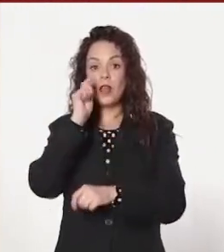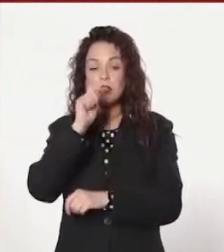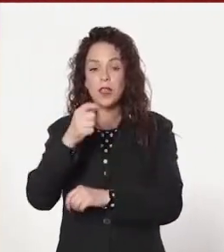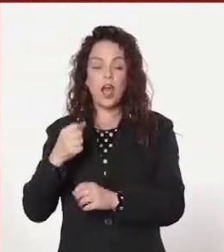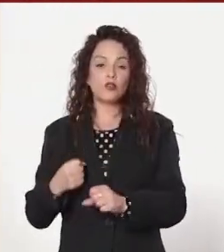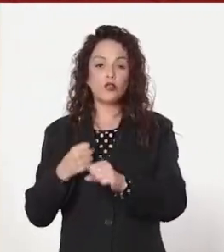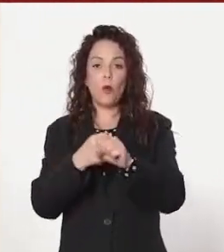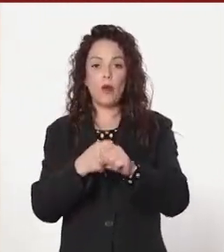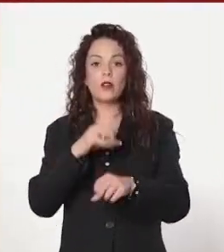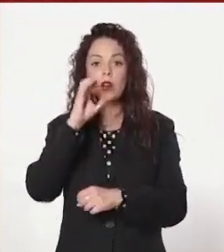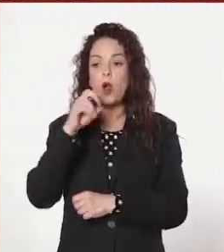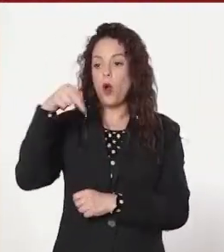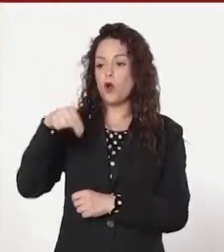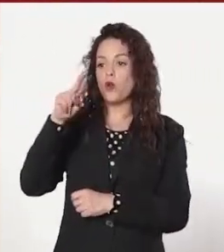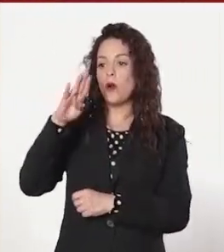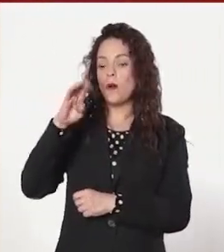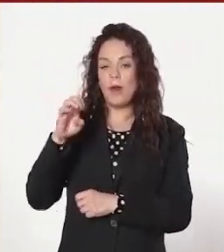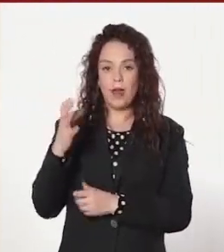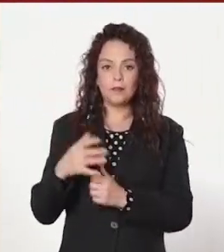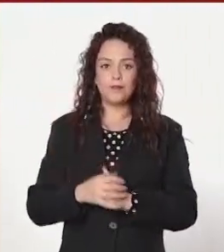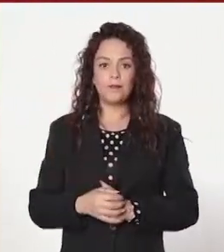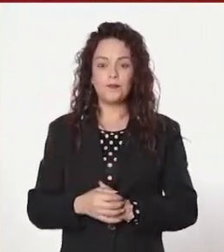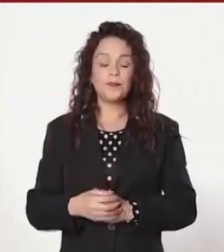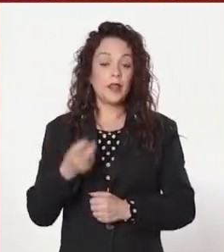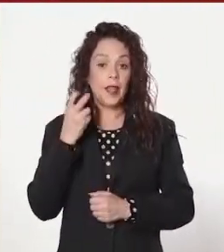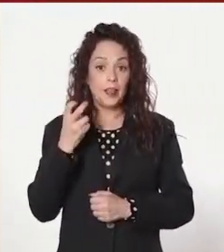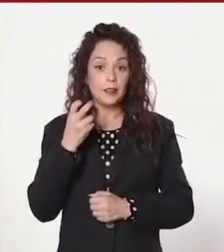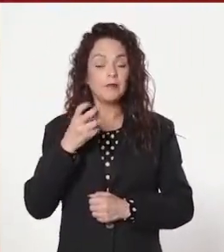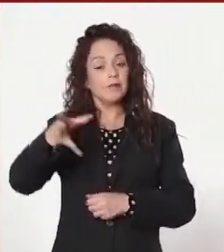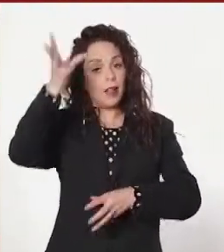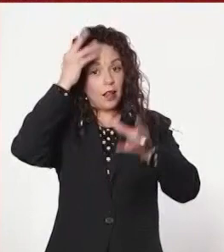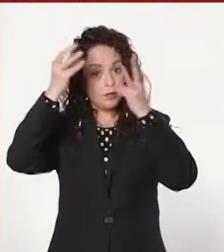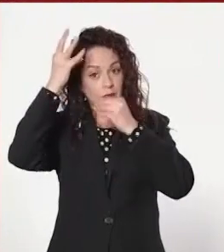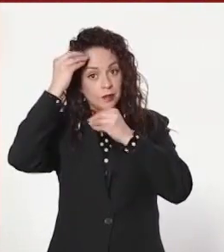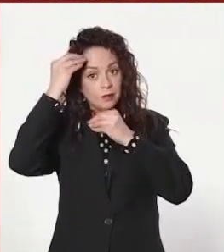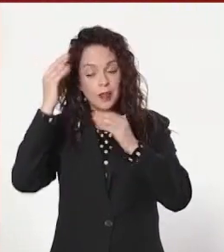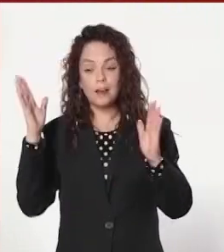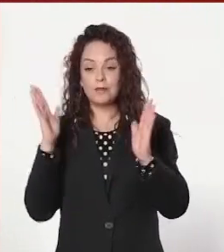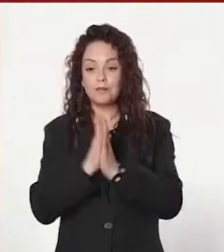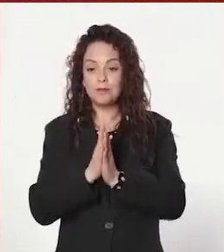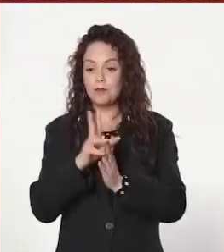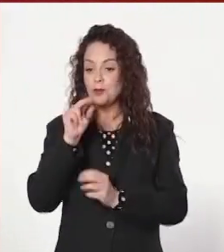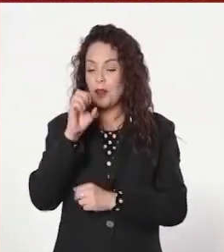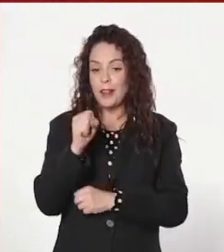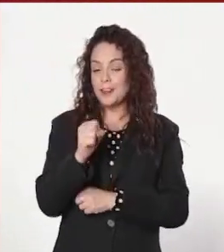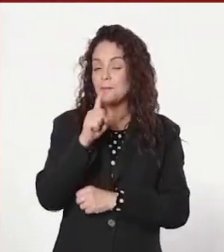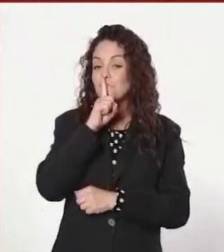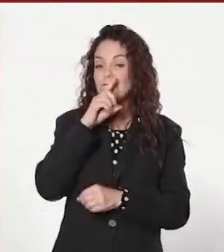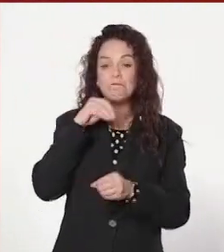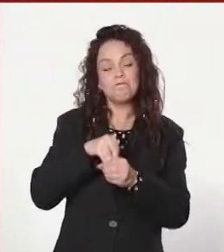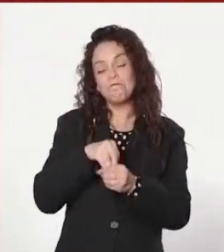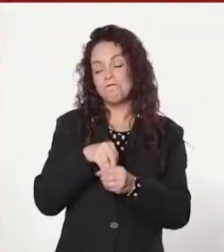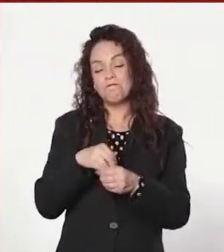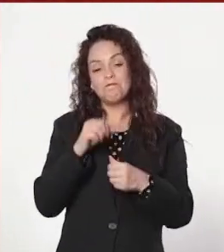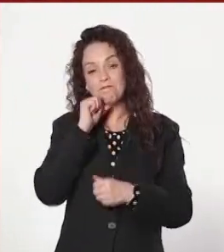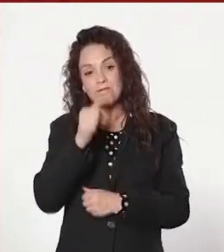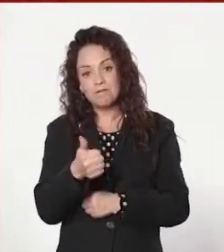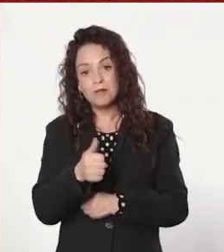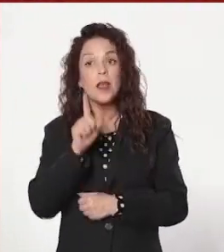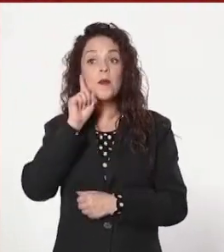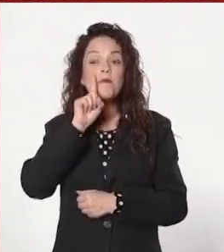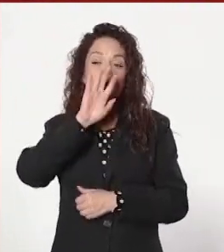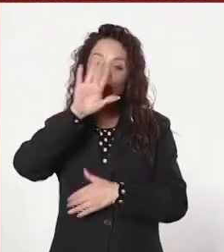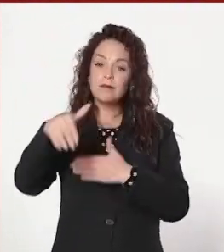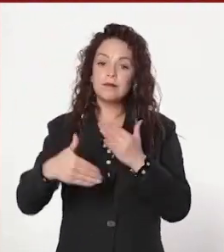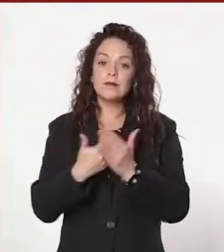soportes digitales o en la nube. Todo esto aquí lo aprendimos y a la tumba no lo llevamos. No es ningún secreto. Mañana será